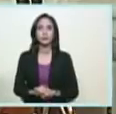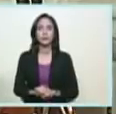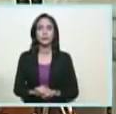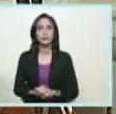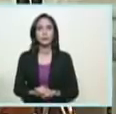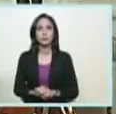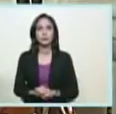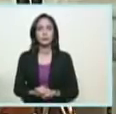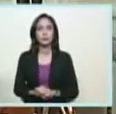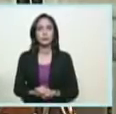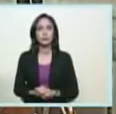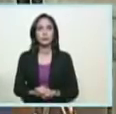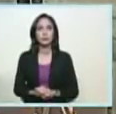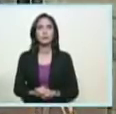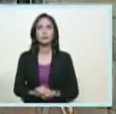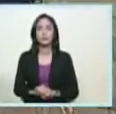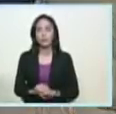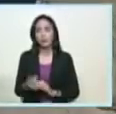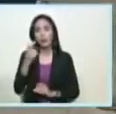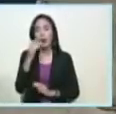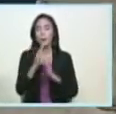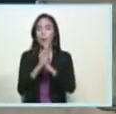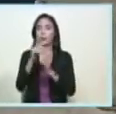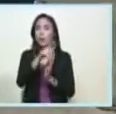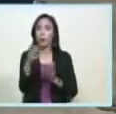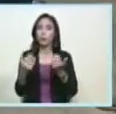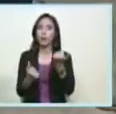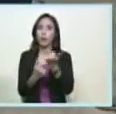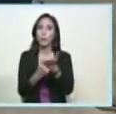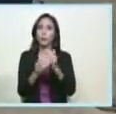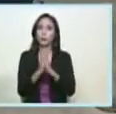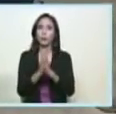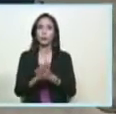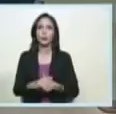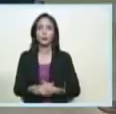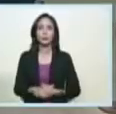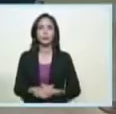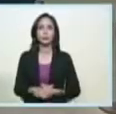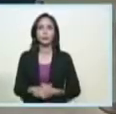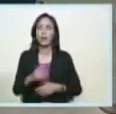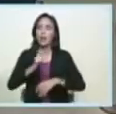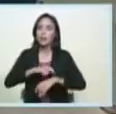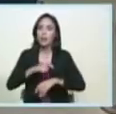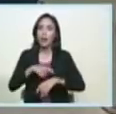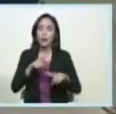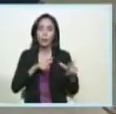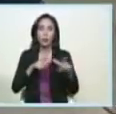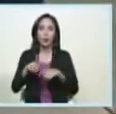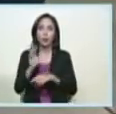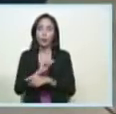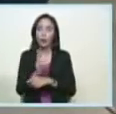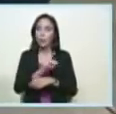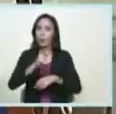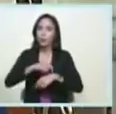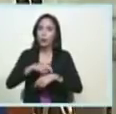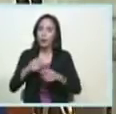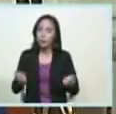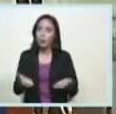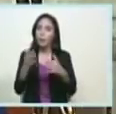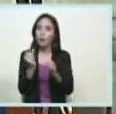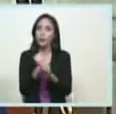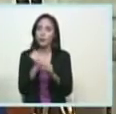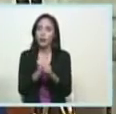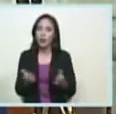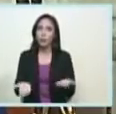transporte y es por eso que pido el apoyo de ustedes compañeros ha llegado la hora ha llegado la